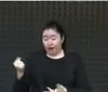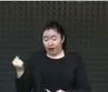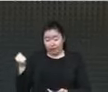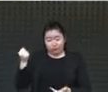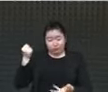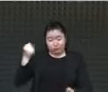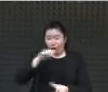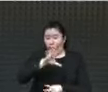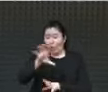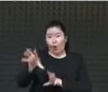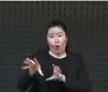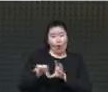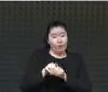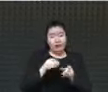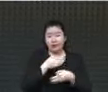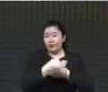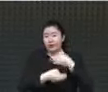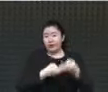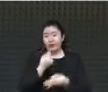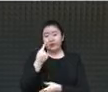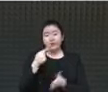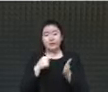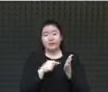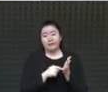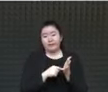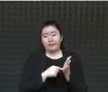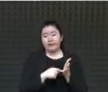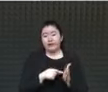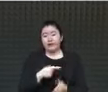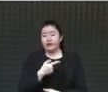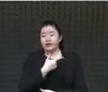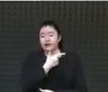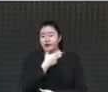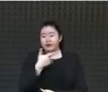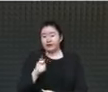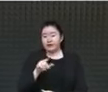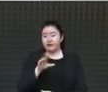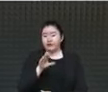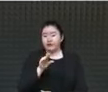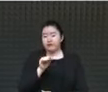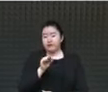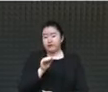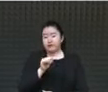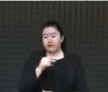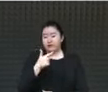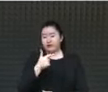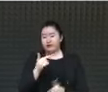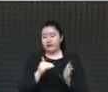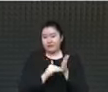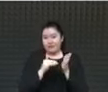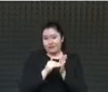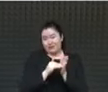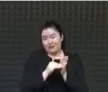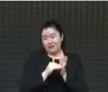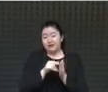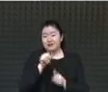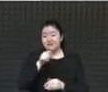1.797 millones y los beneficiarios alrededor de 1.200.000 niños y